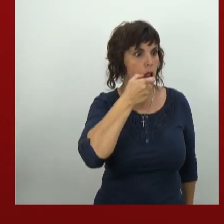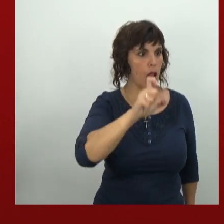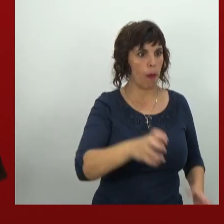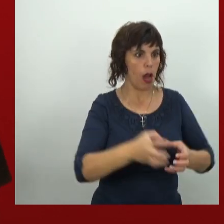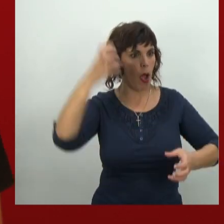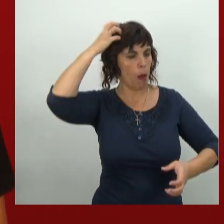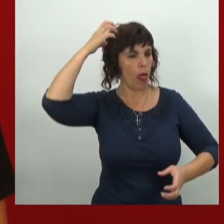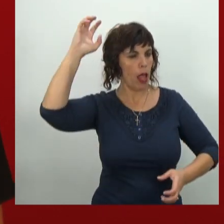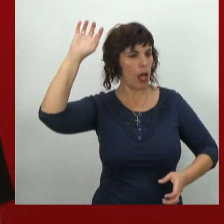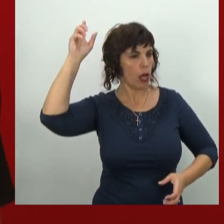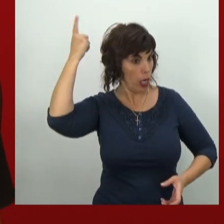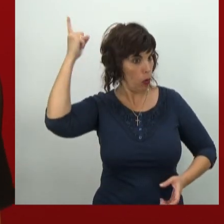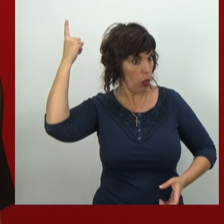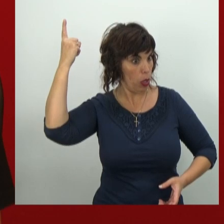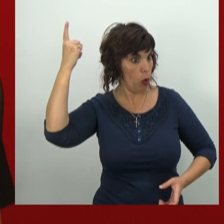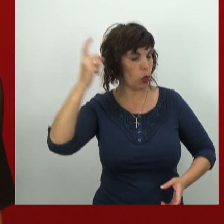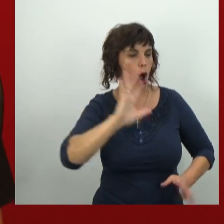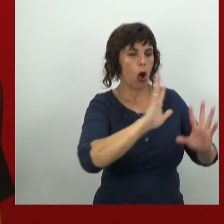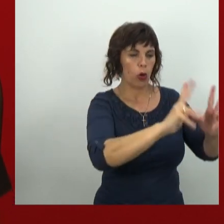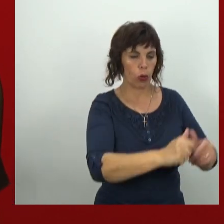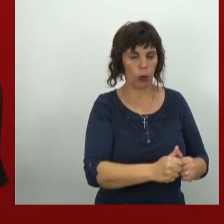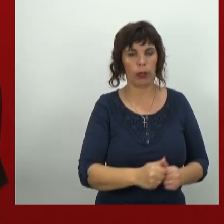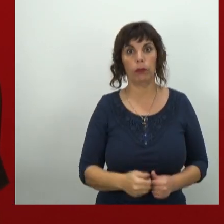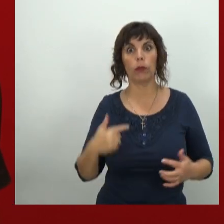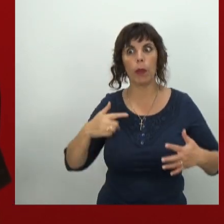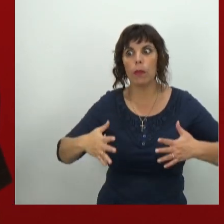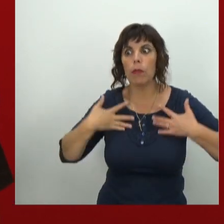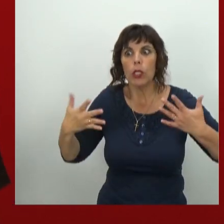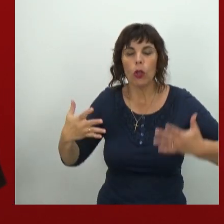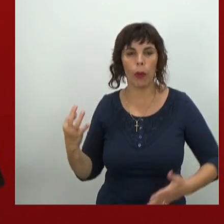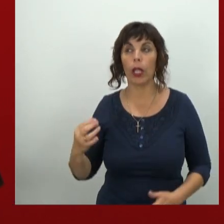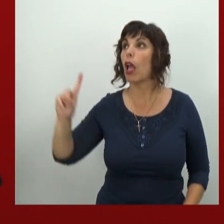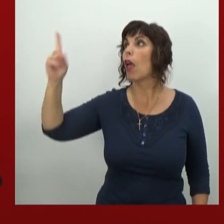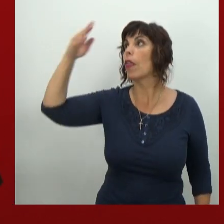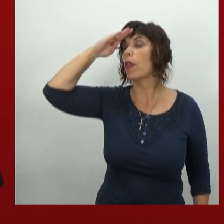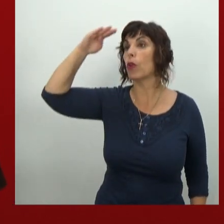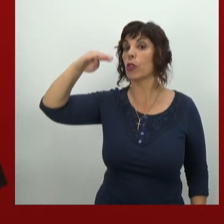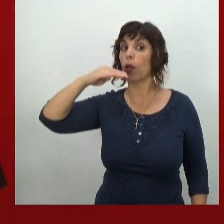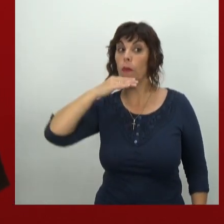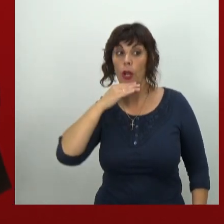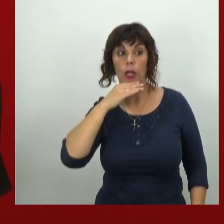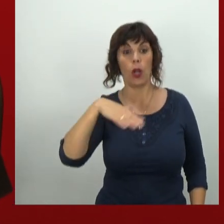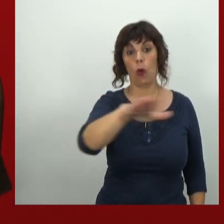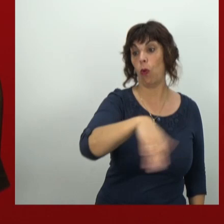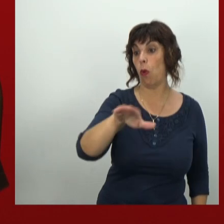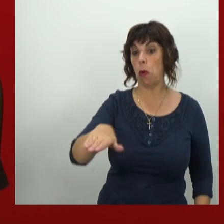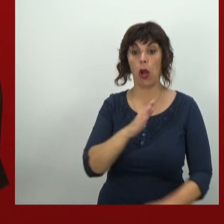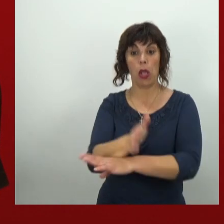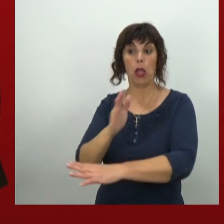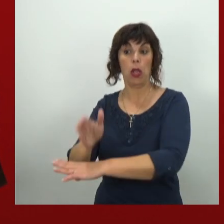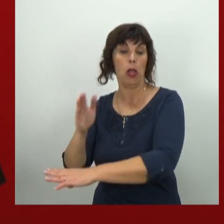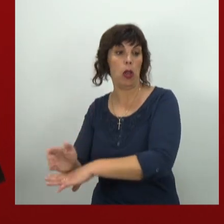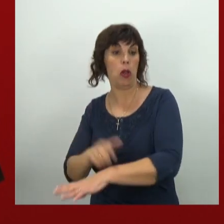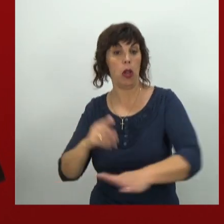me sorprende una cosa. El Padre es omnipresente, sí, El Hijo